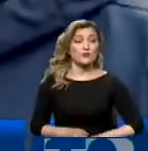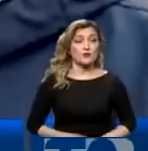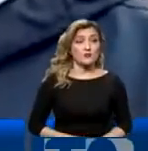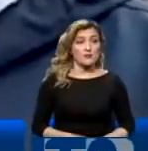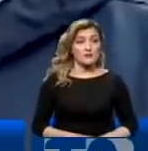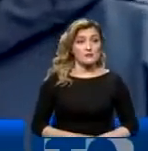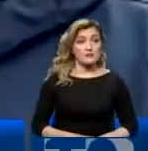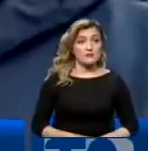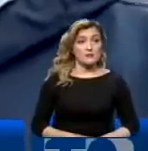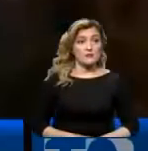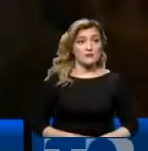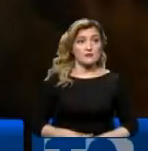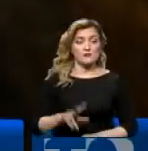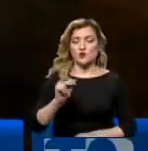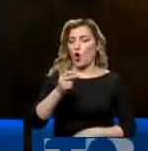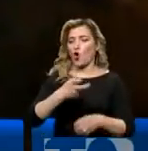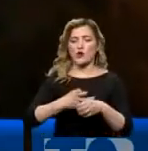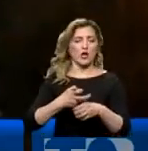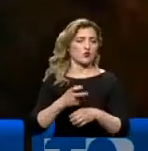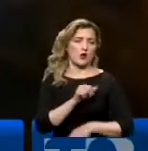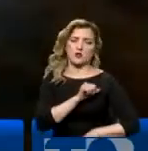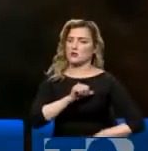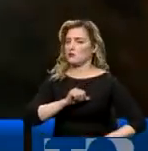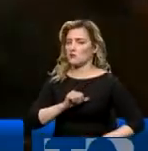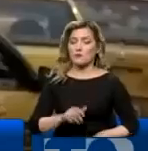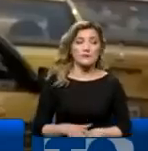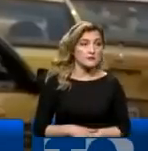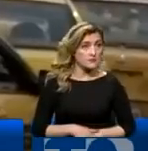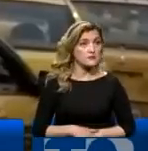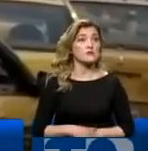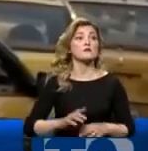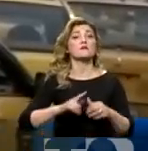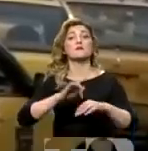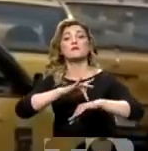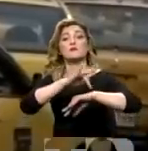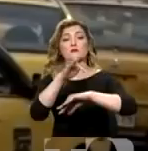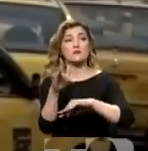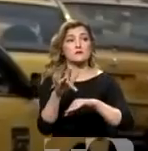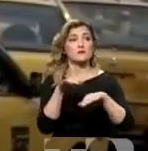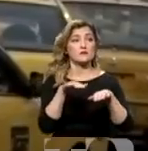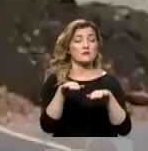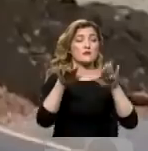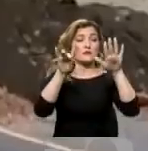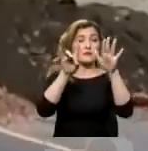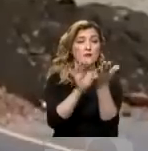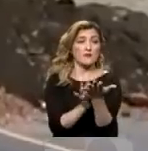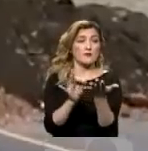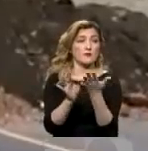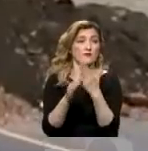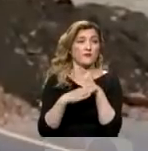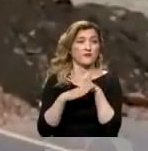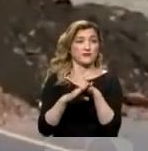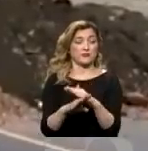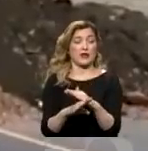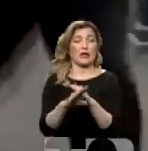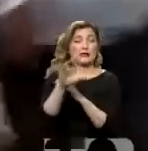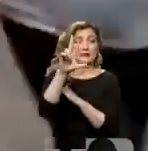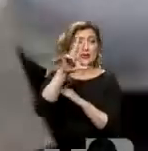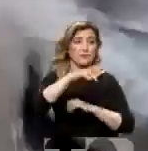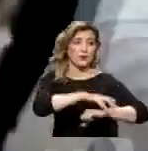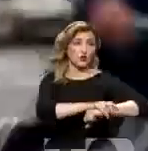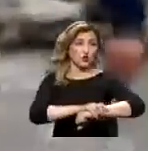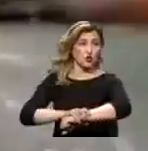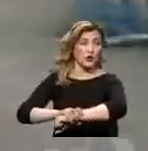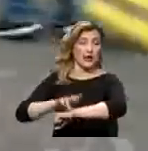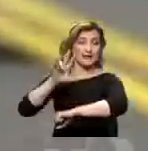una manera inadecuada. Varias son las vías tomadas desde las primeras horas del día en los 6 cantones de la provincia, con al menos 3 detenidos